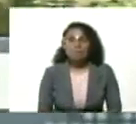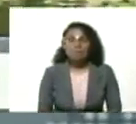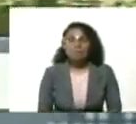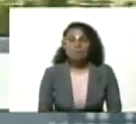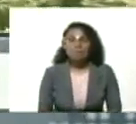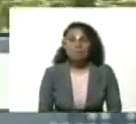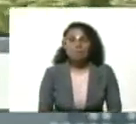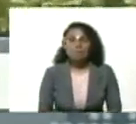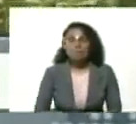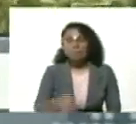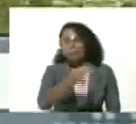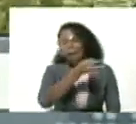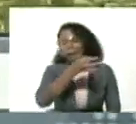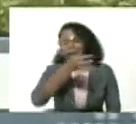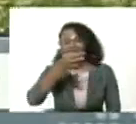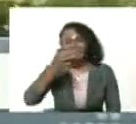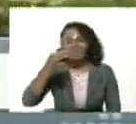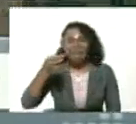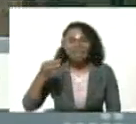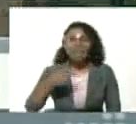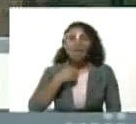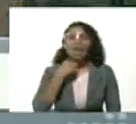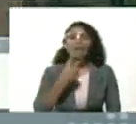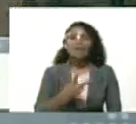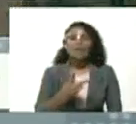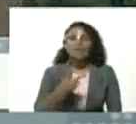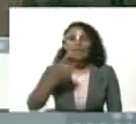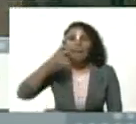Excelente, Ariceli, la voz del pueblo.